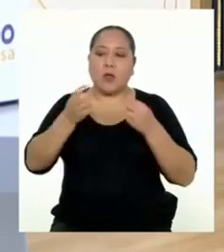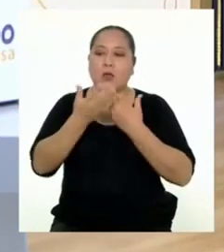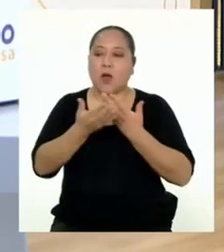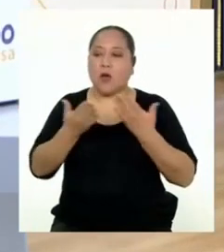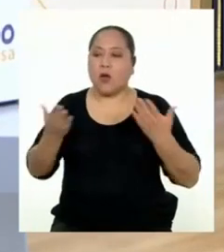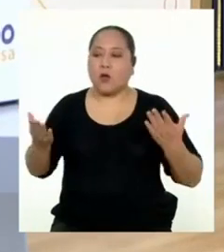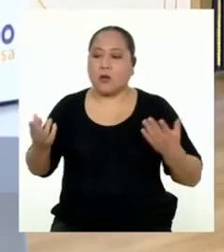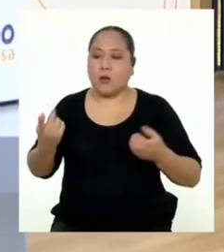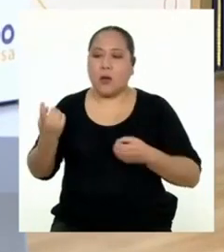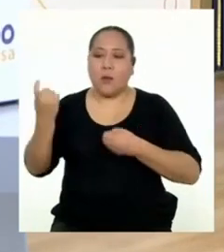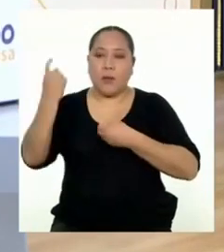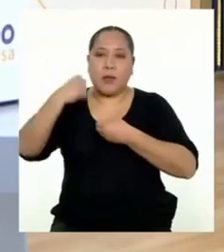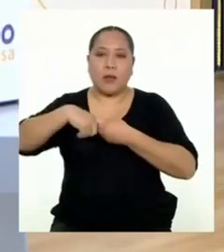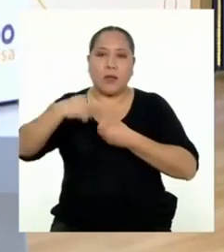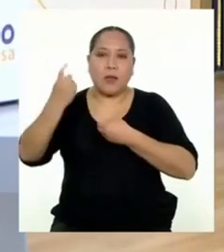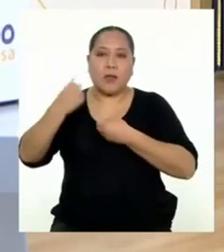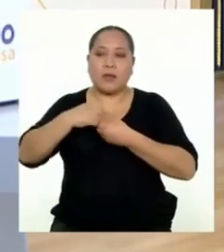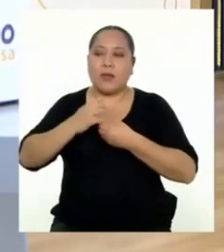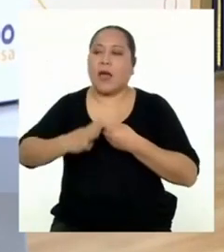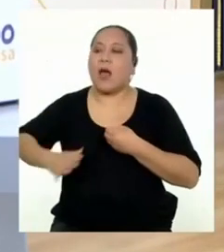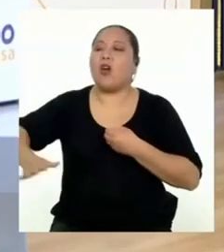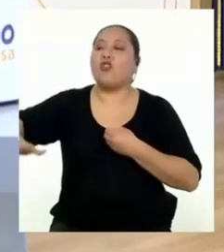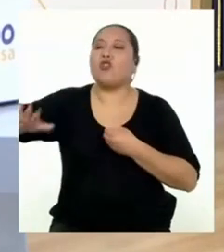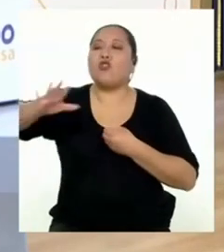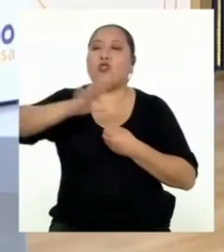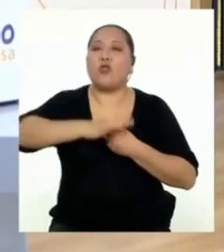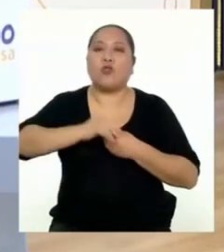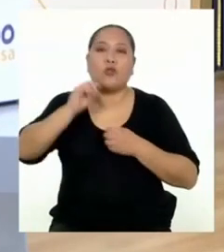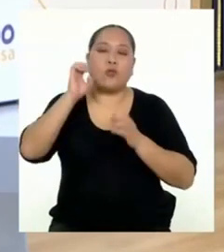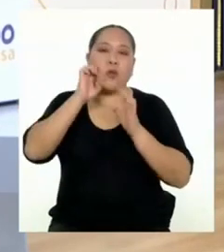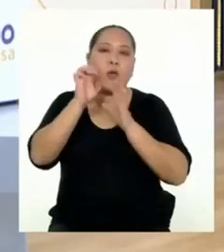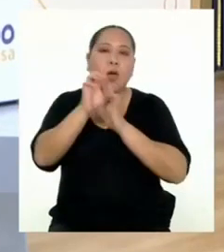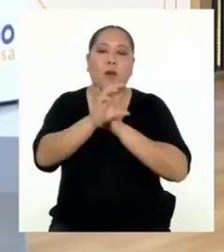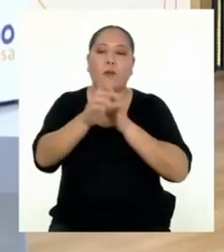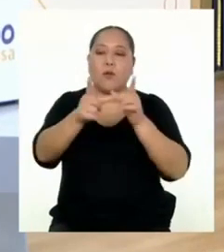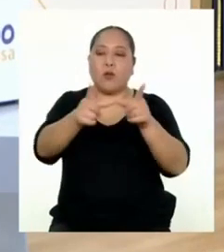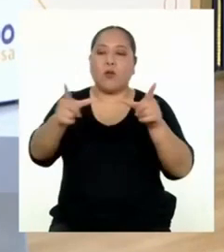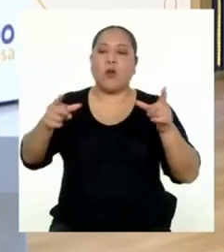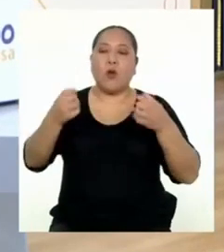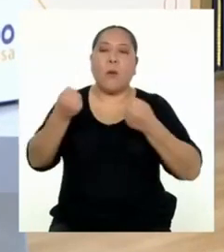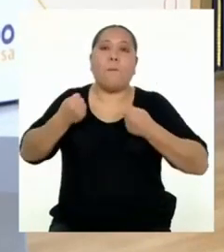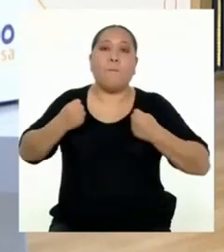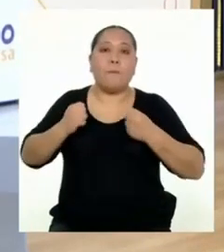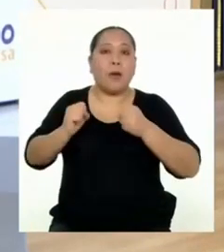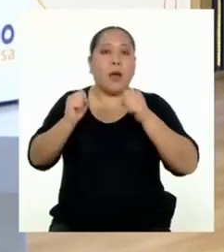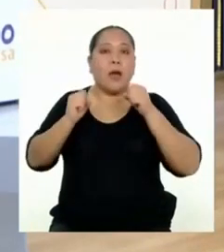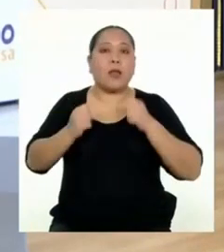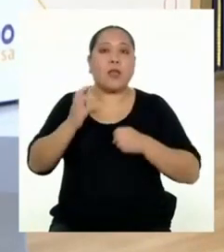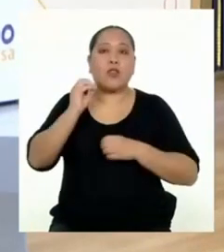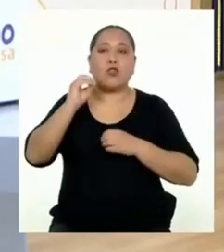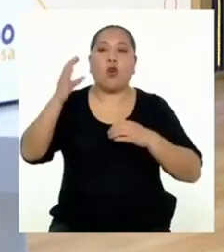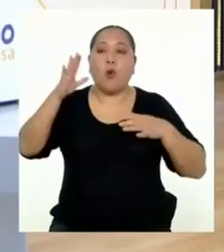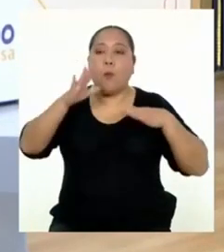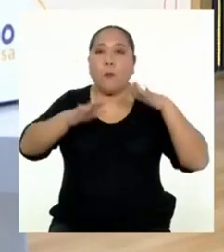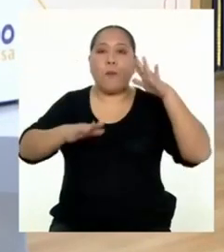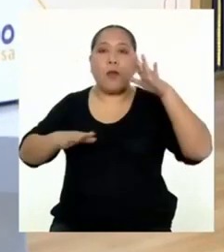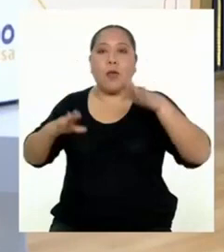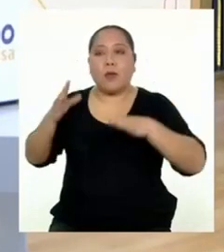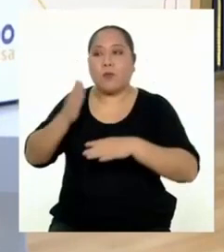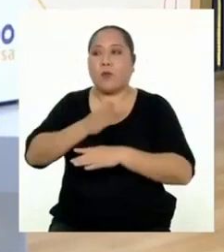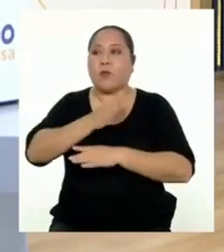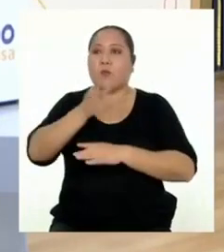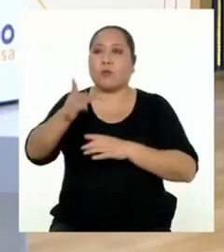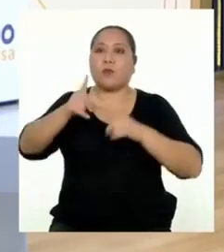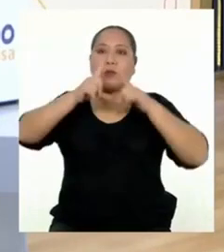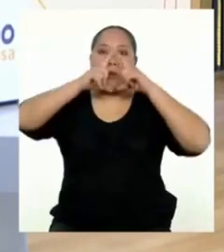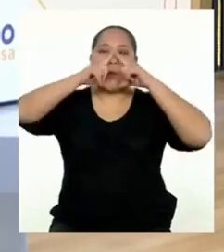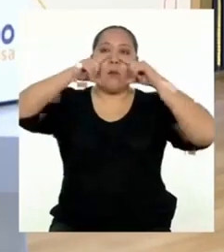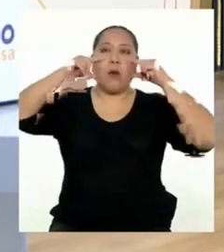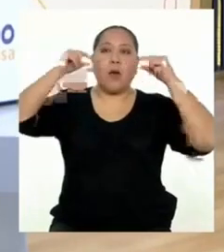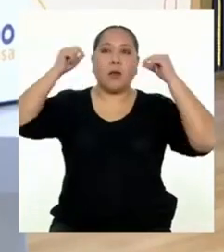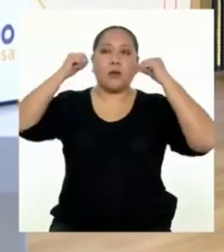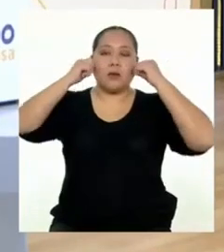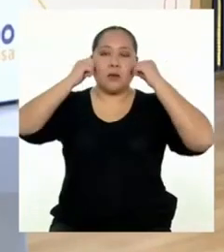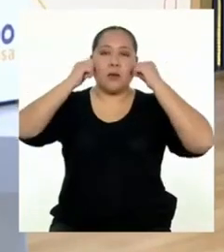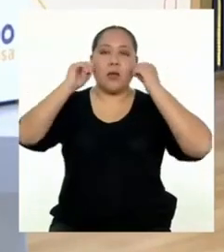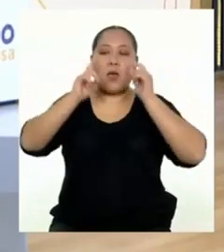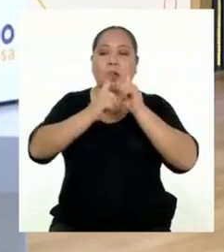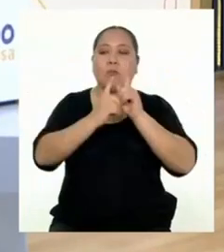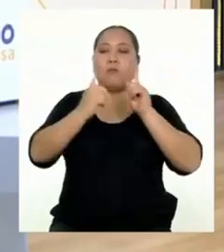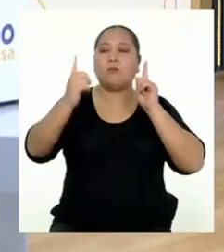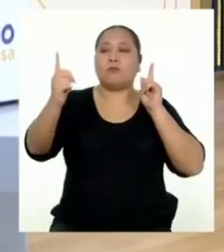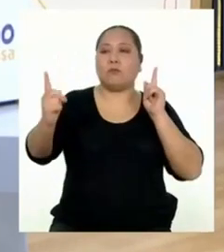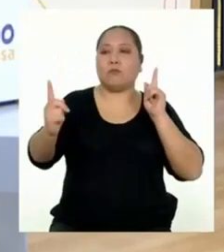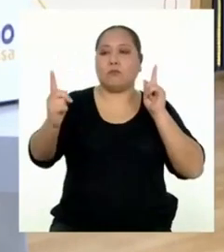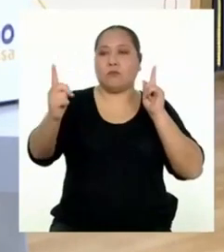nos pertenecen a todas las personas, como los parques o playas, a los cuales podemos acudir con mascarilla y